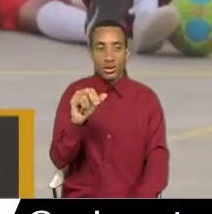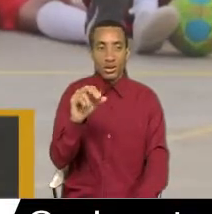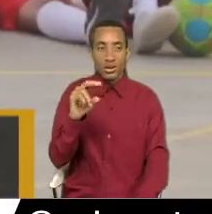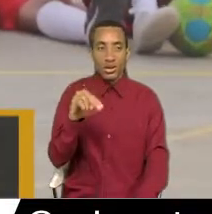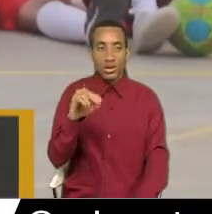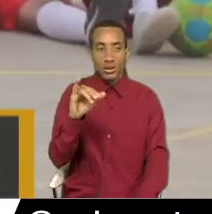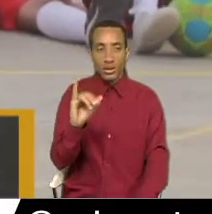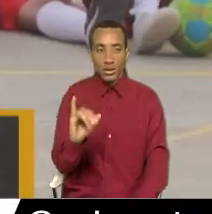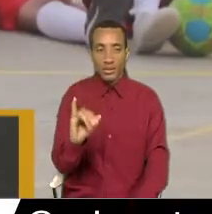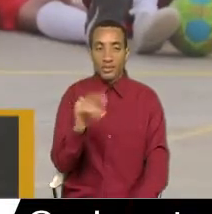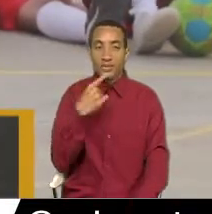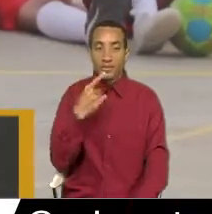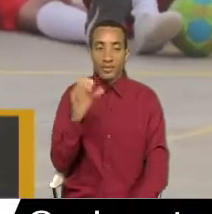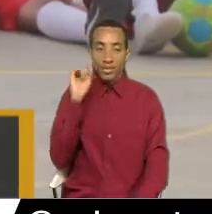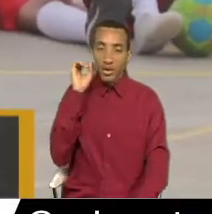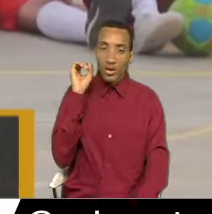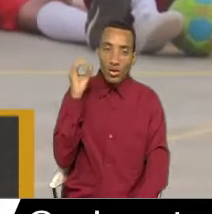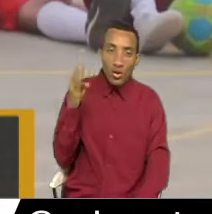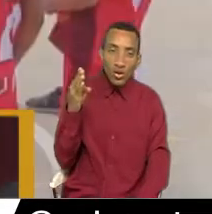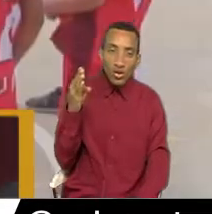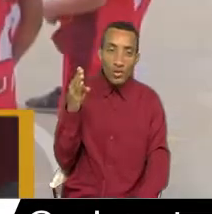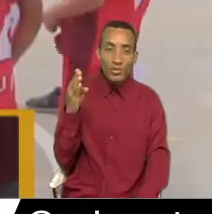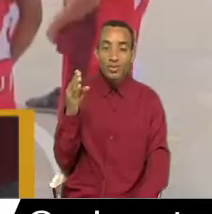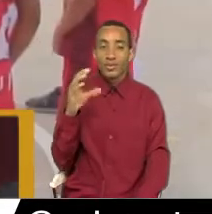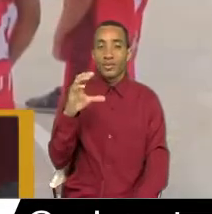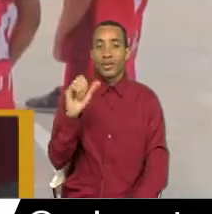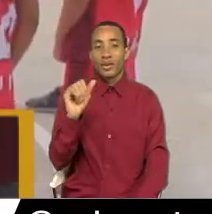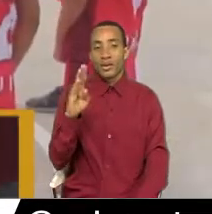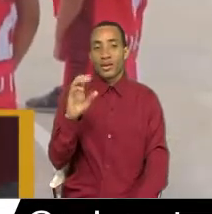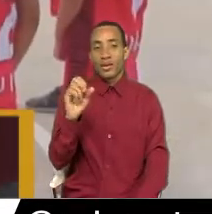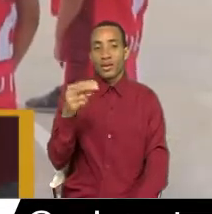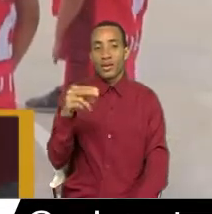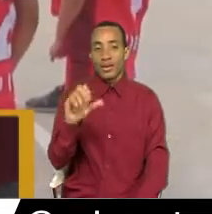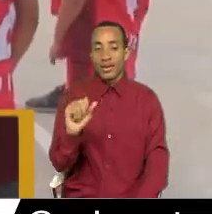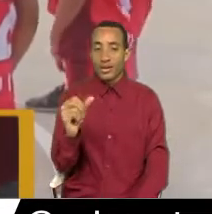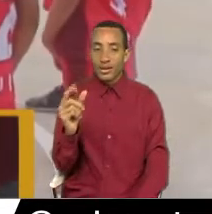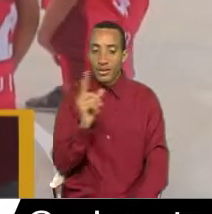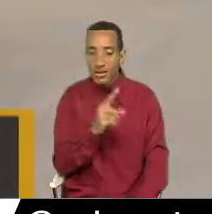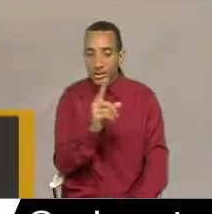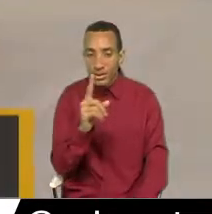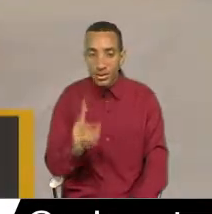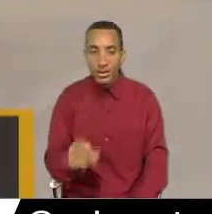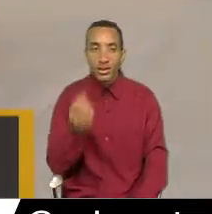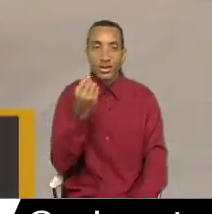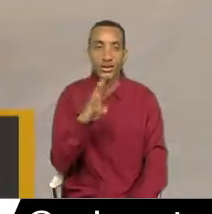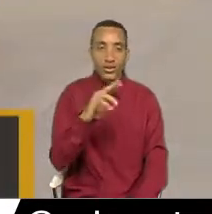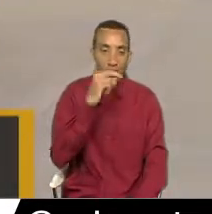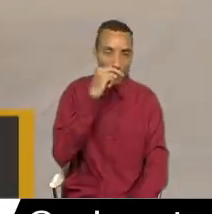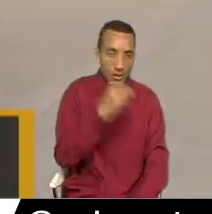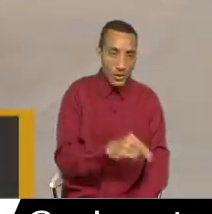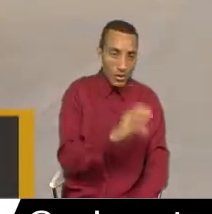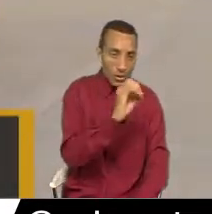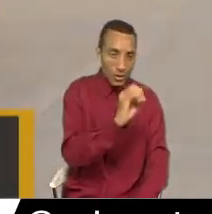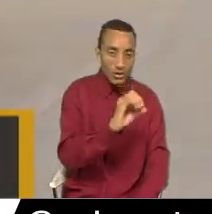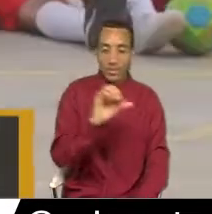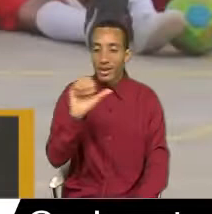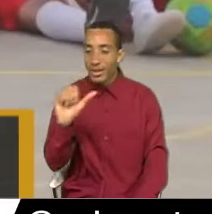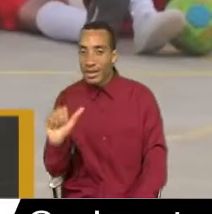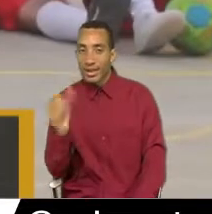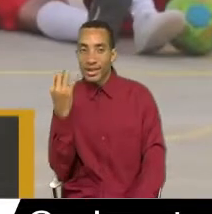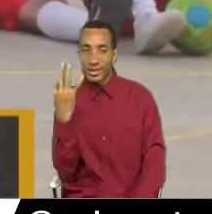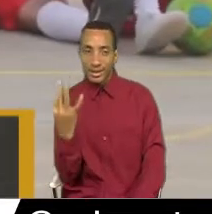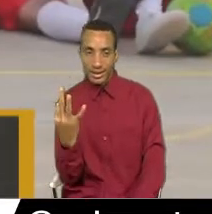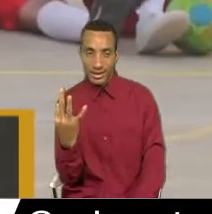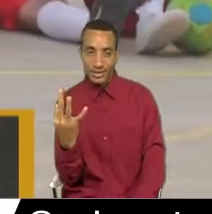la Escuela de Fútbol Club La Cabaña, que está conformado por 14 niños y 3 niñas. La gran parte es de aquí, de la vereda La Cabaña,